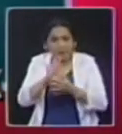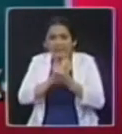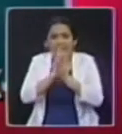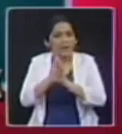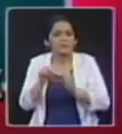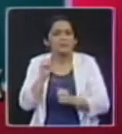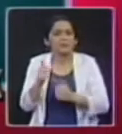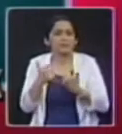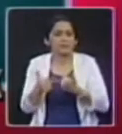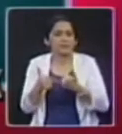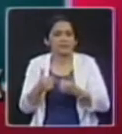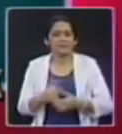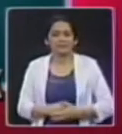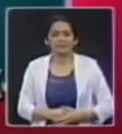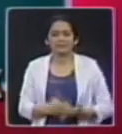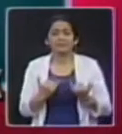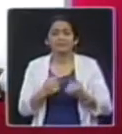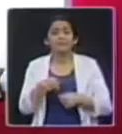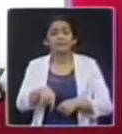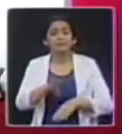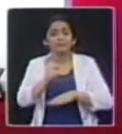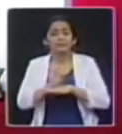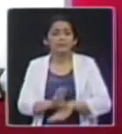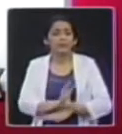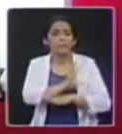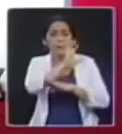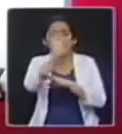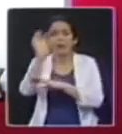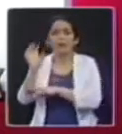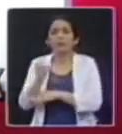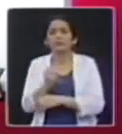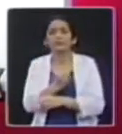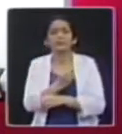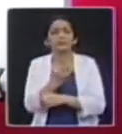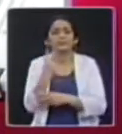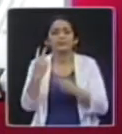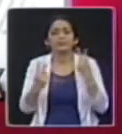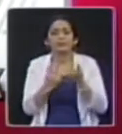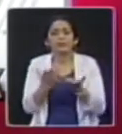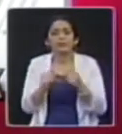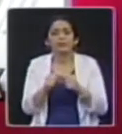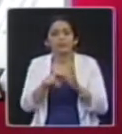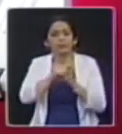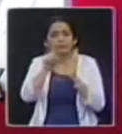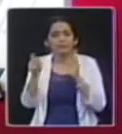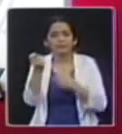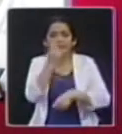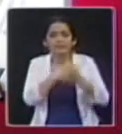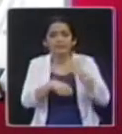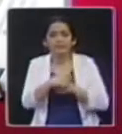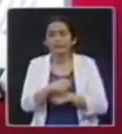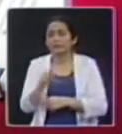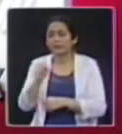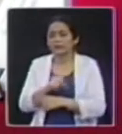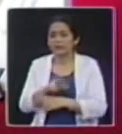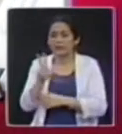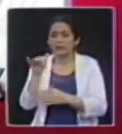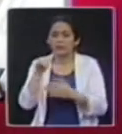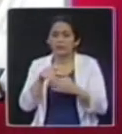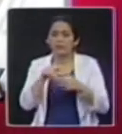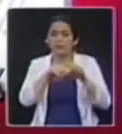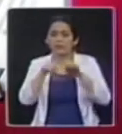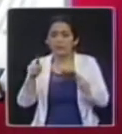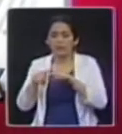del país ustedes van a estar distribuidos? Bueno, nosotros actualmente, como empresa, contamos con 3.000 puntos, ¿no? Que venden diferentes tipos de